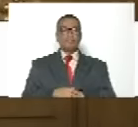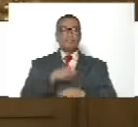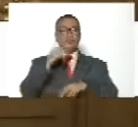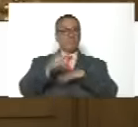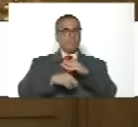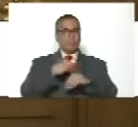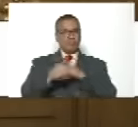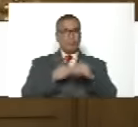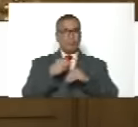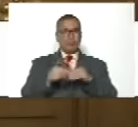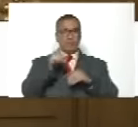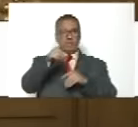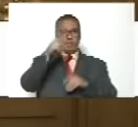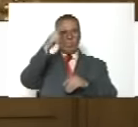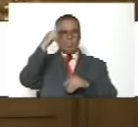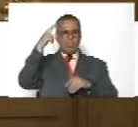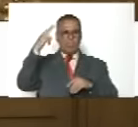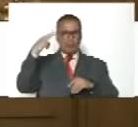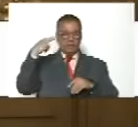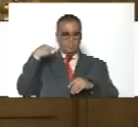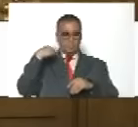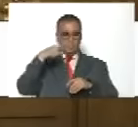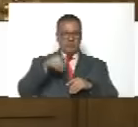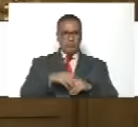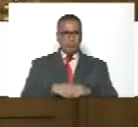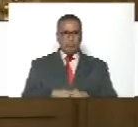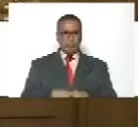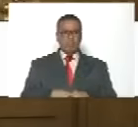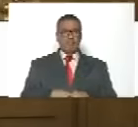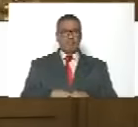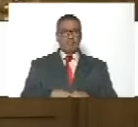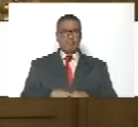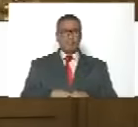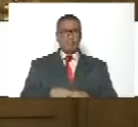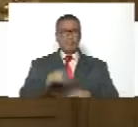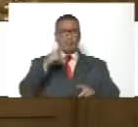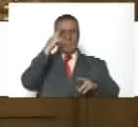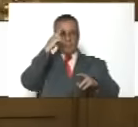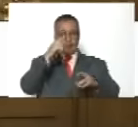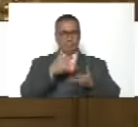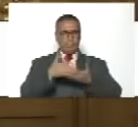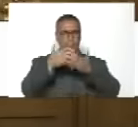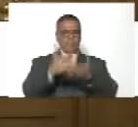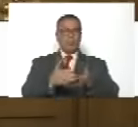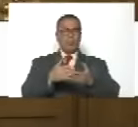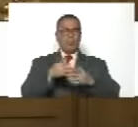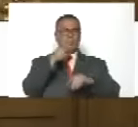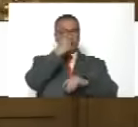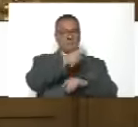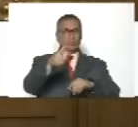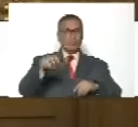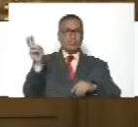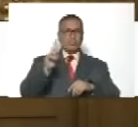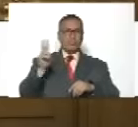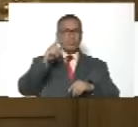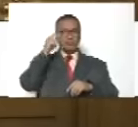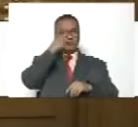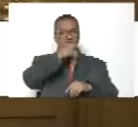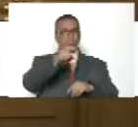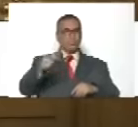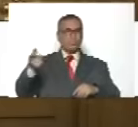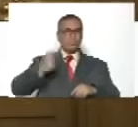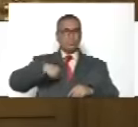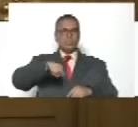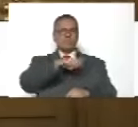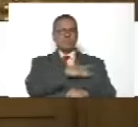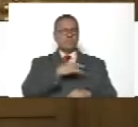hace este homenaje, rinde homenaje, y queremos enviar en nombre de todo el pueblo de Venezuela, el pueblo venezolano, nuestras